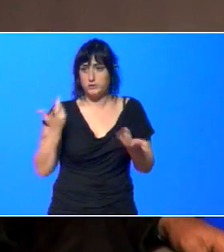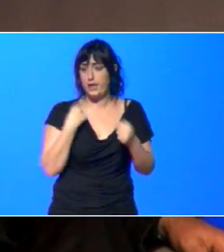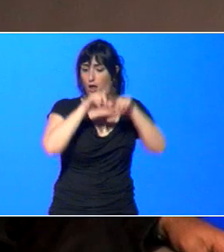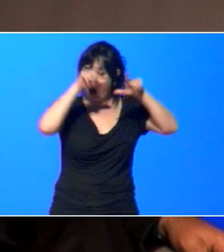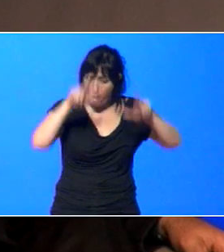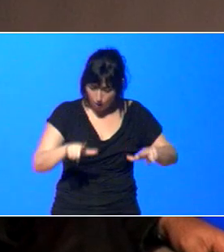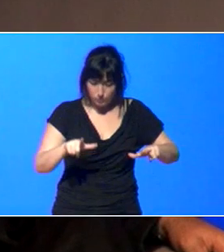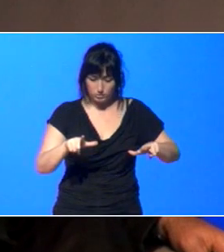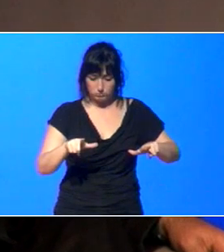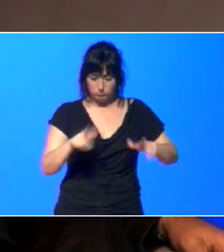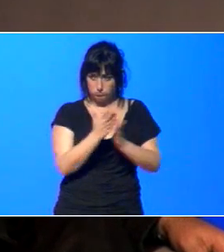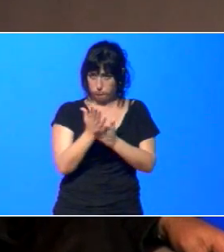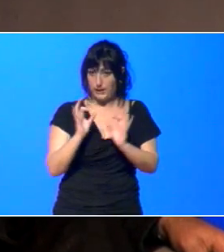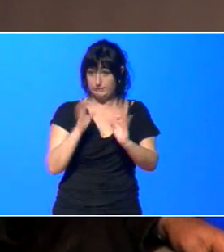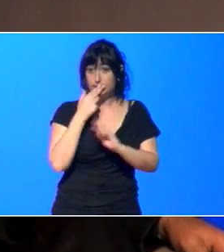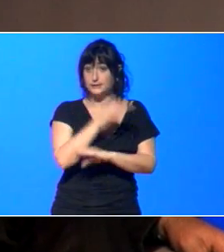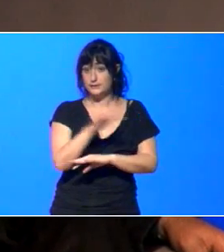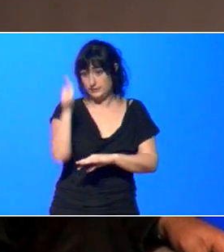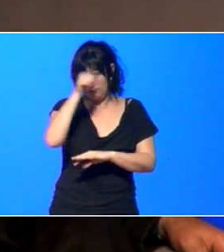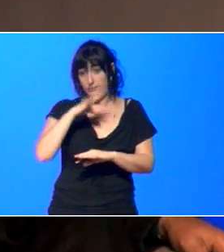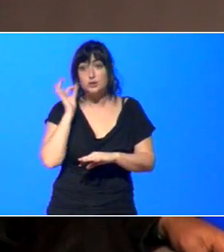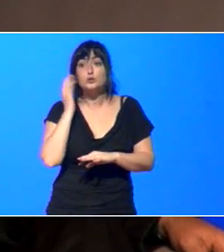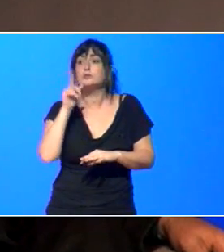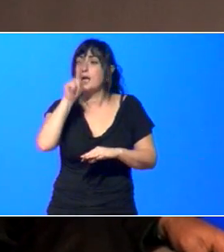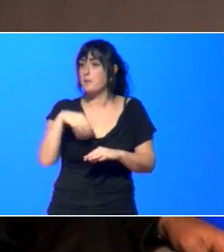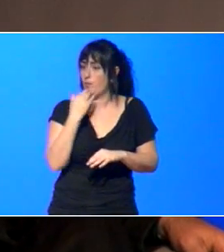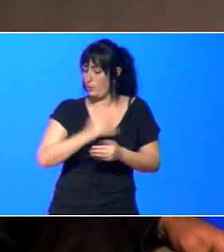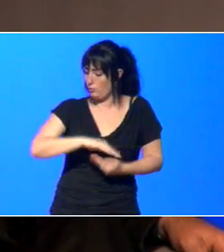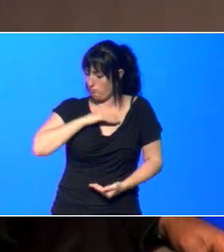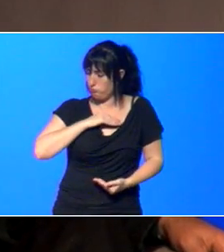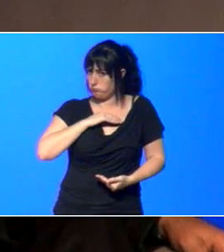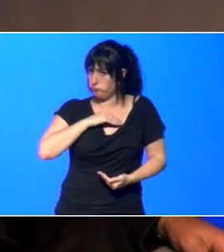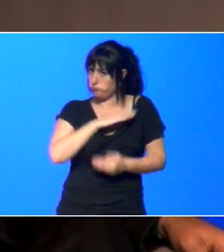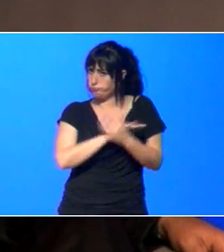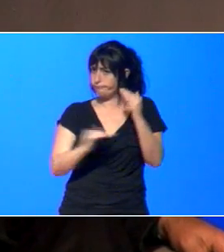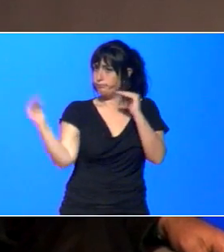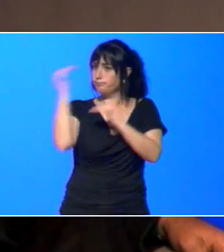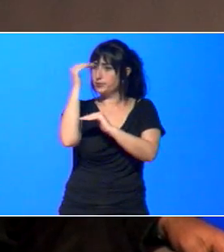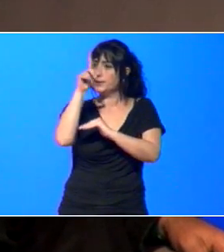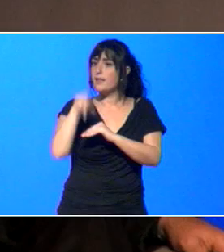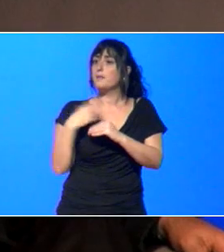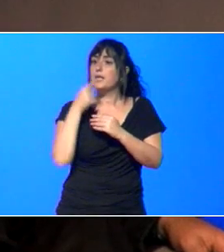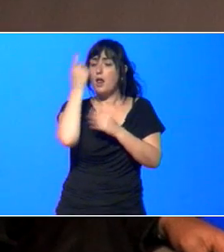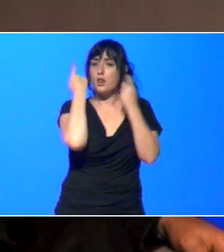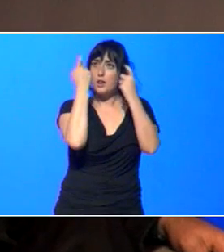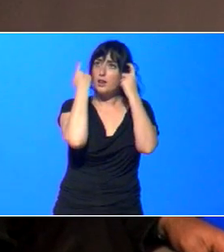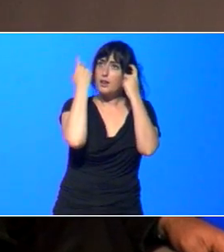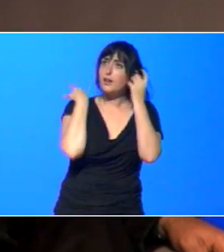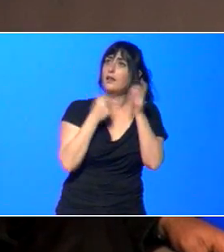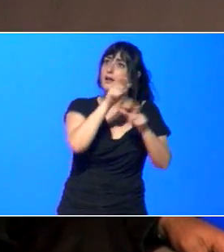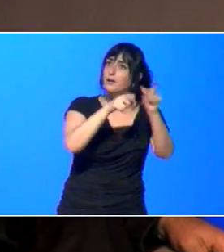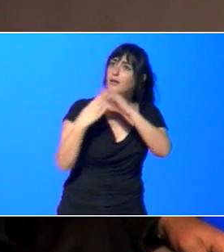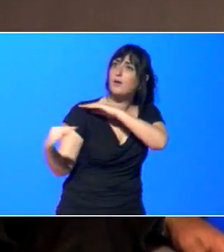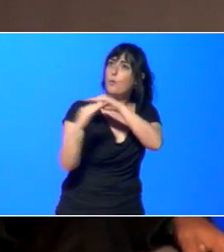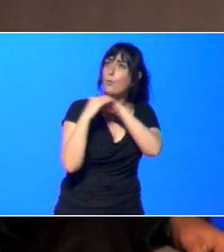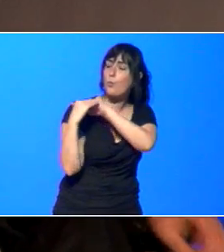incluso niños también con capacidades, con altas capacidades, se eduquen también con sus iguales y a sus mismas edades,